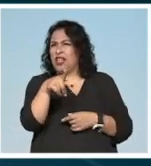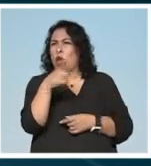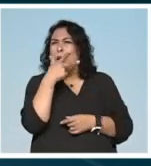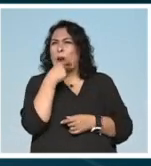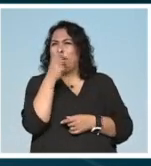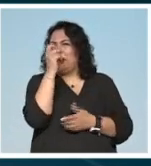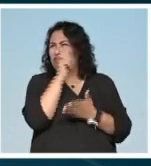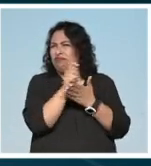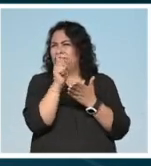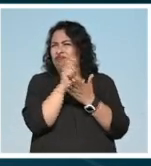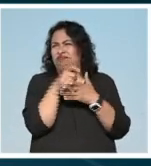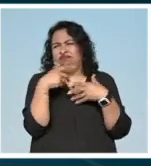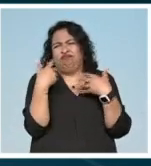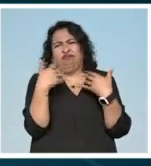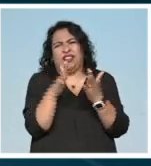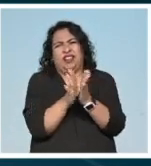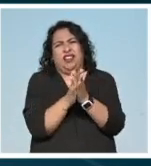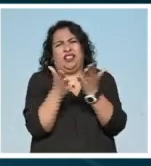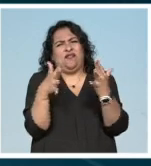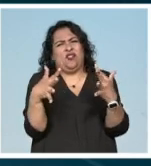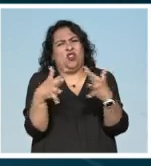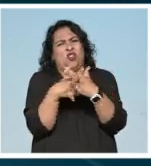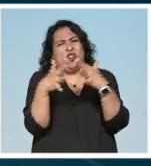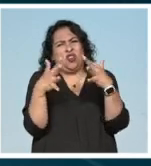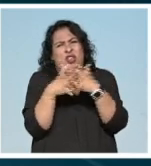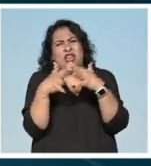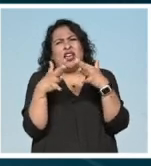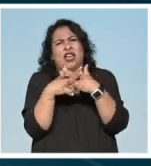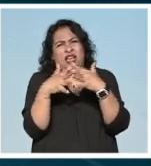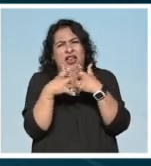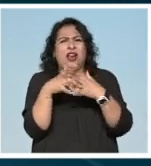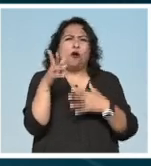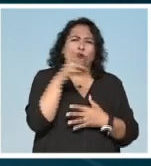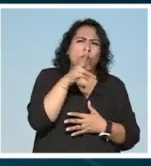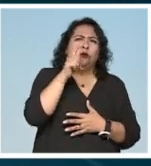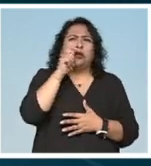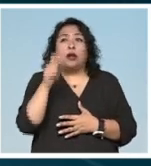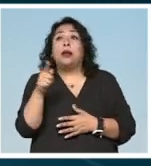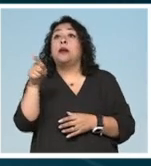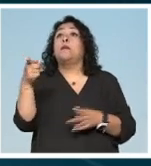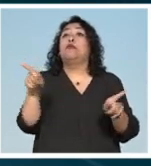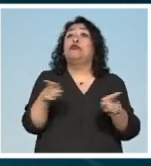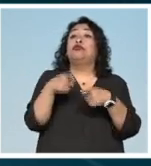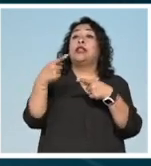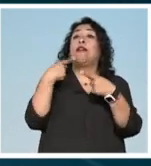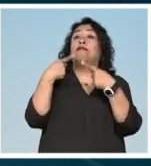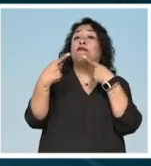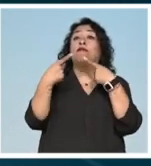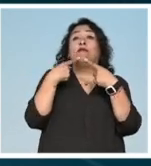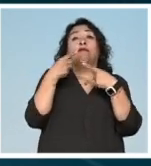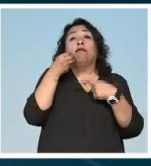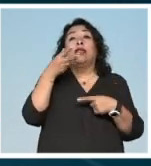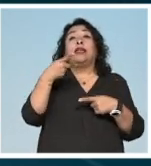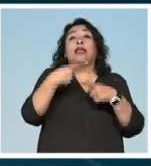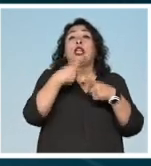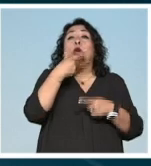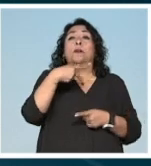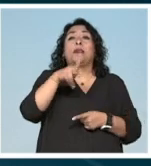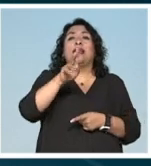escribir el gran libro de la guerra rusa-ucraniana. De música tendremos un conversatorio estupendo con